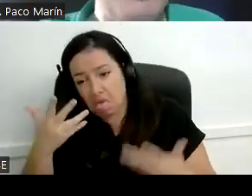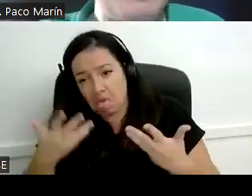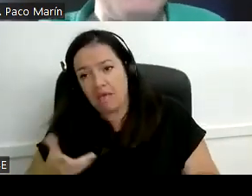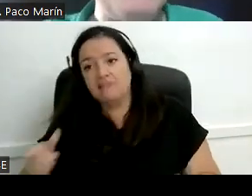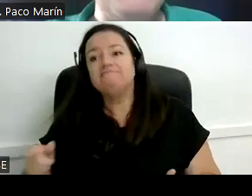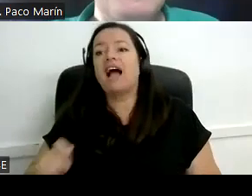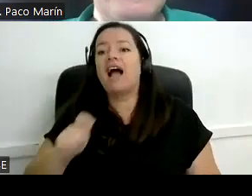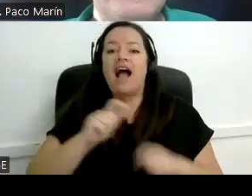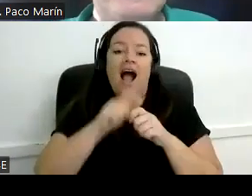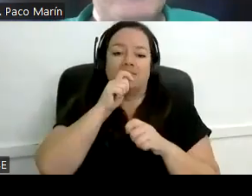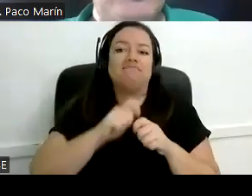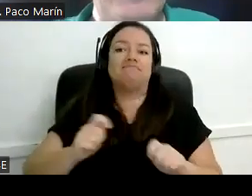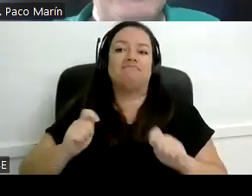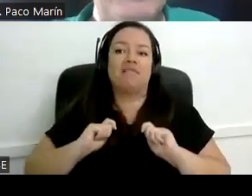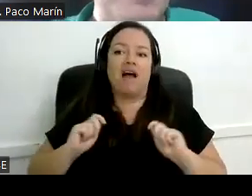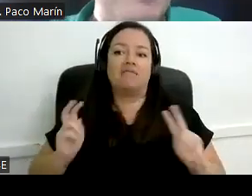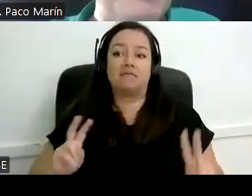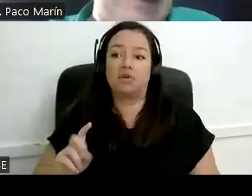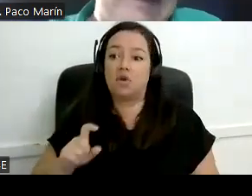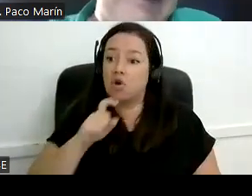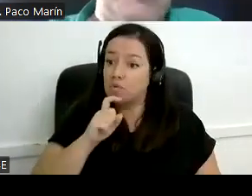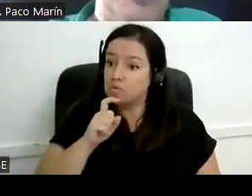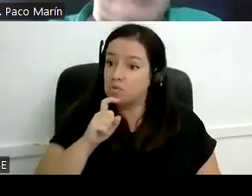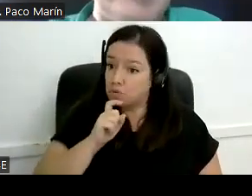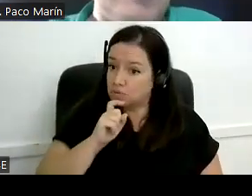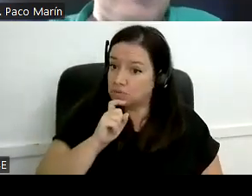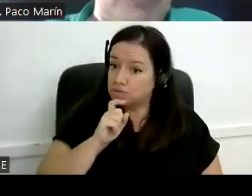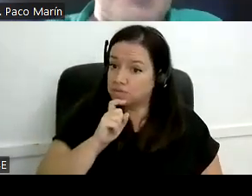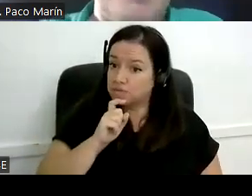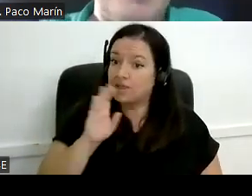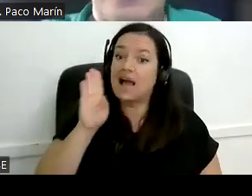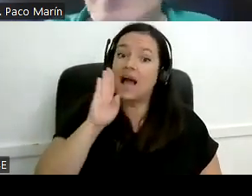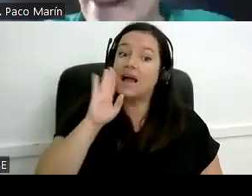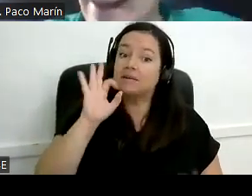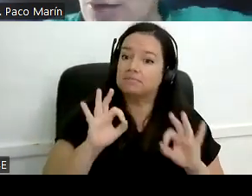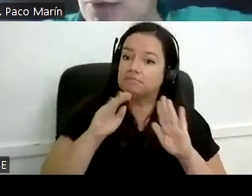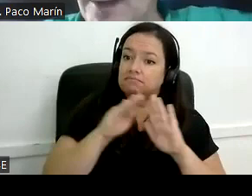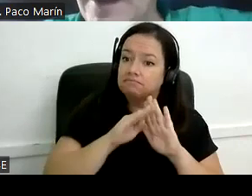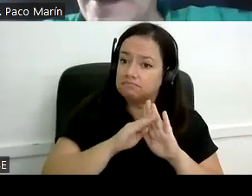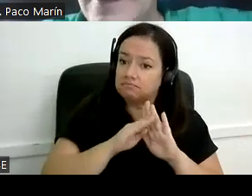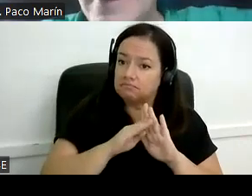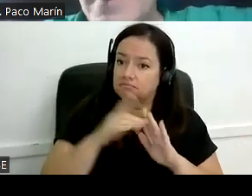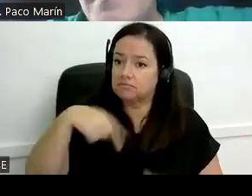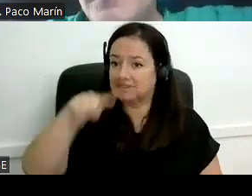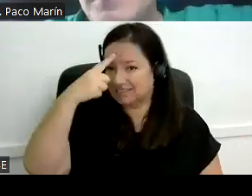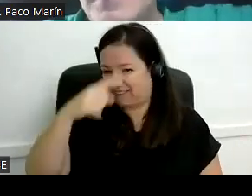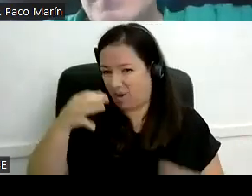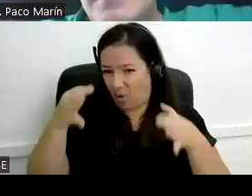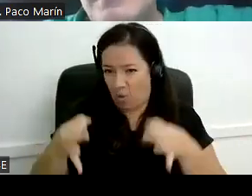un muy buen remedio. Y la dosificación, en principio, la que tenemos pautada es la que conocéis del